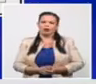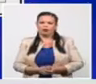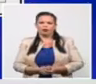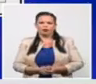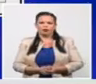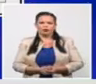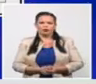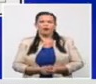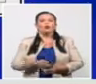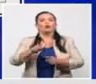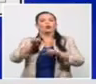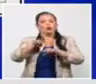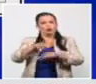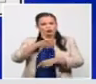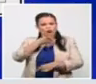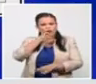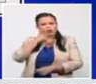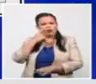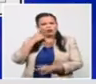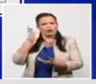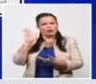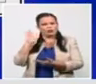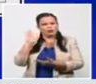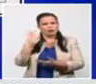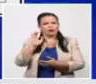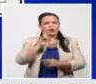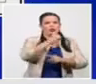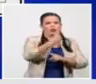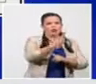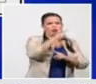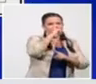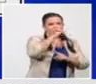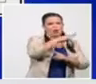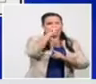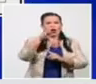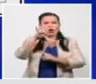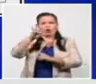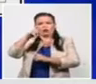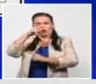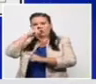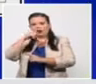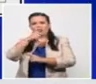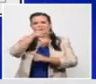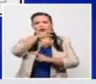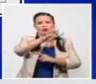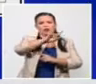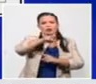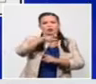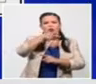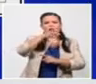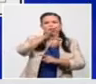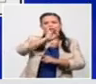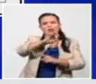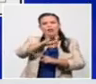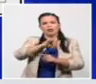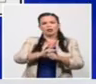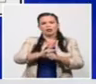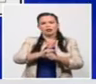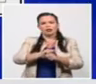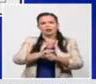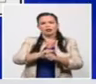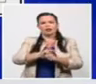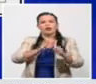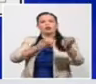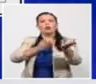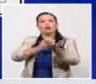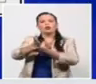ver como de 1 a 4 años es el 14,7, de 5 a 9 va subiendo, de 10 a 14 y de 15